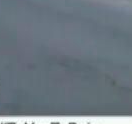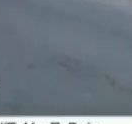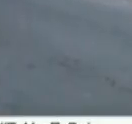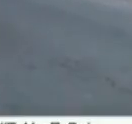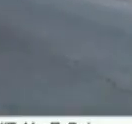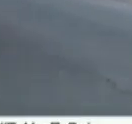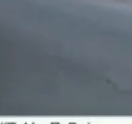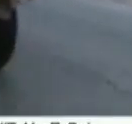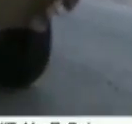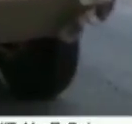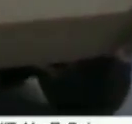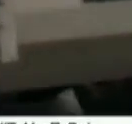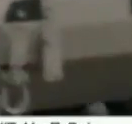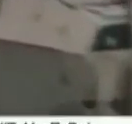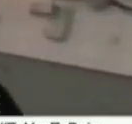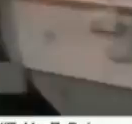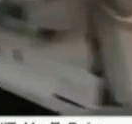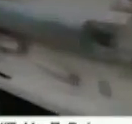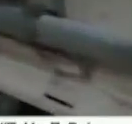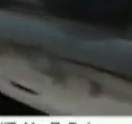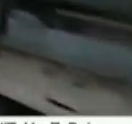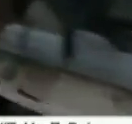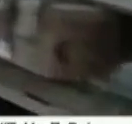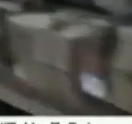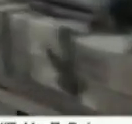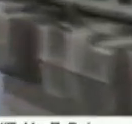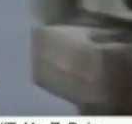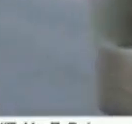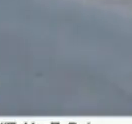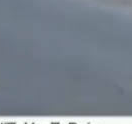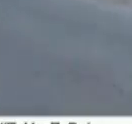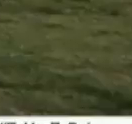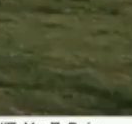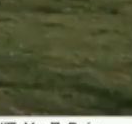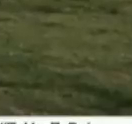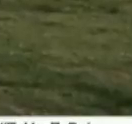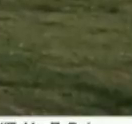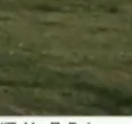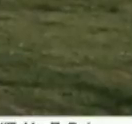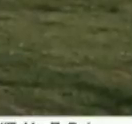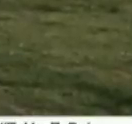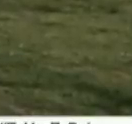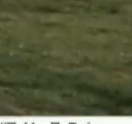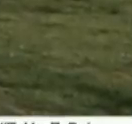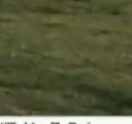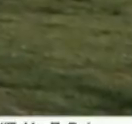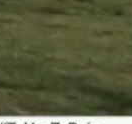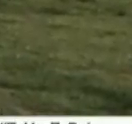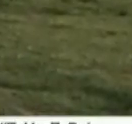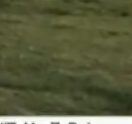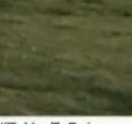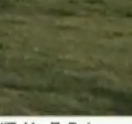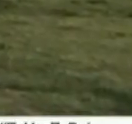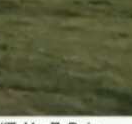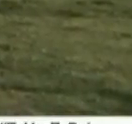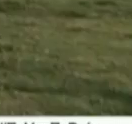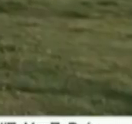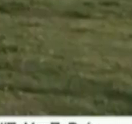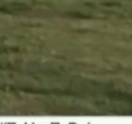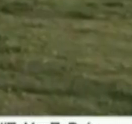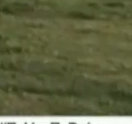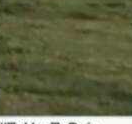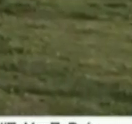Unidos, la imagen de blindados estadounidenses junto a las milicias kurdas sirias en la ciudad de Darbasiya, cerca de la frontera con